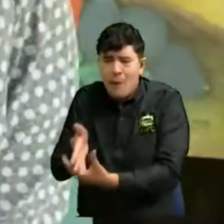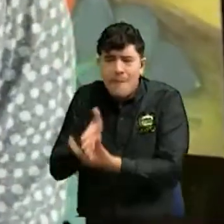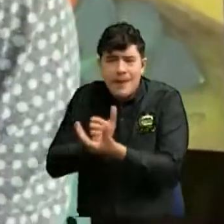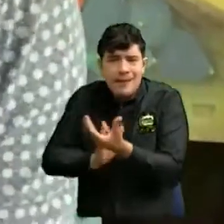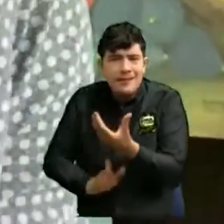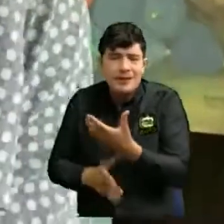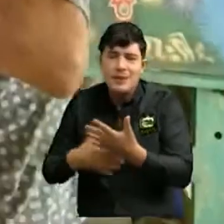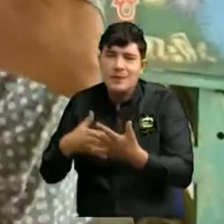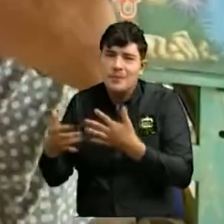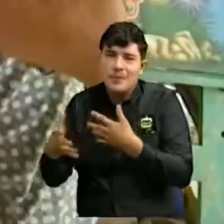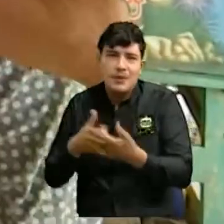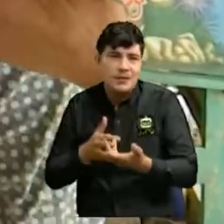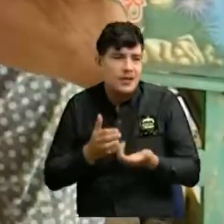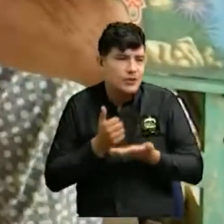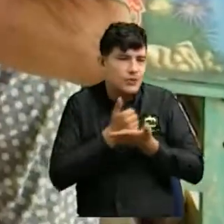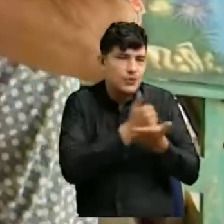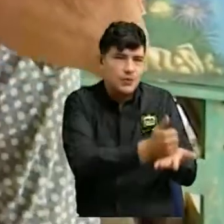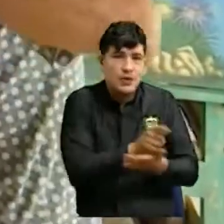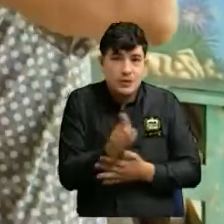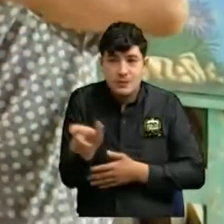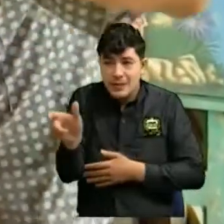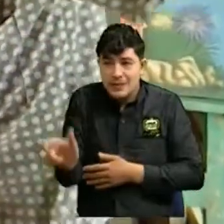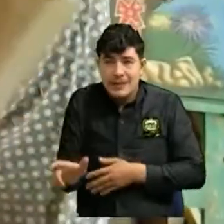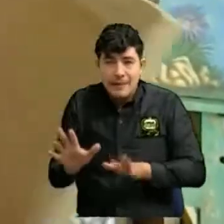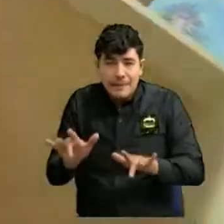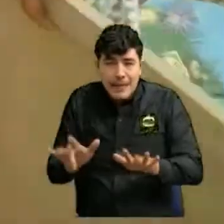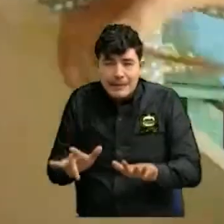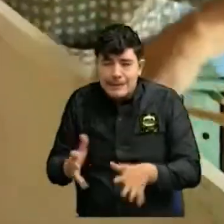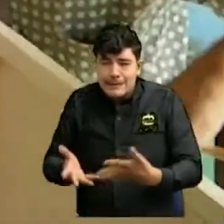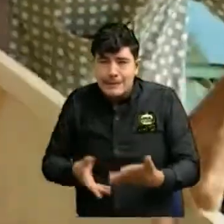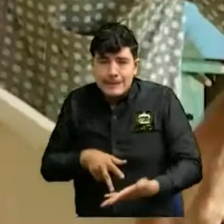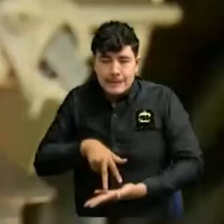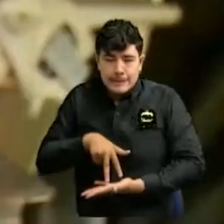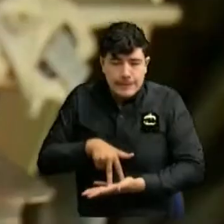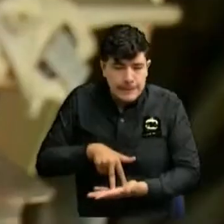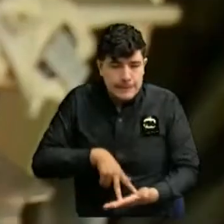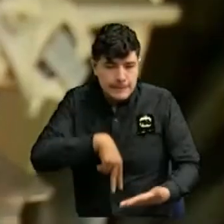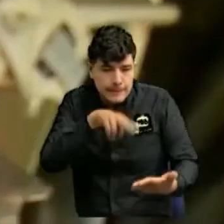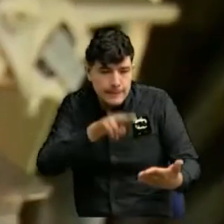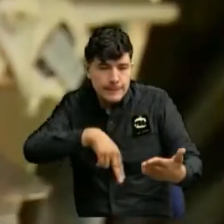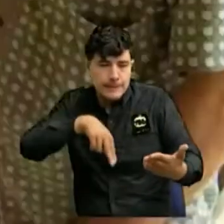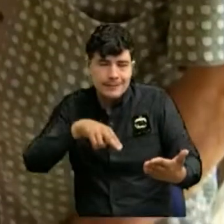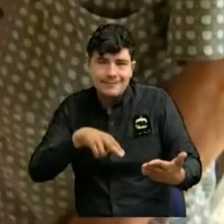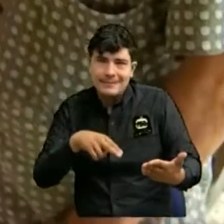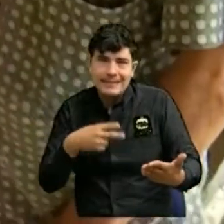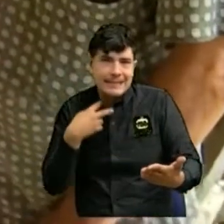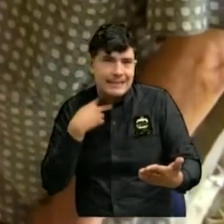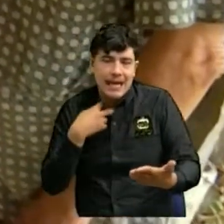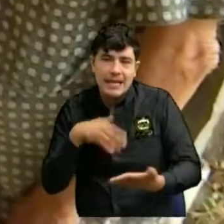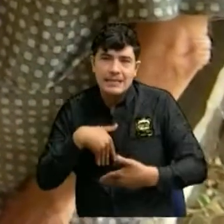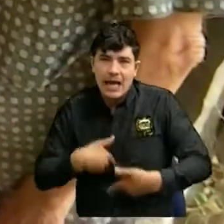seguir ayudando, y aunque sus piernas ya no le dan para pintar, seguirá plasmando el arte que,